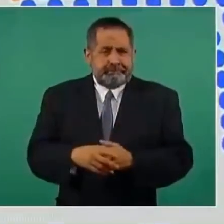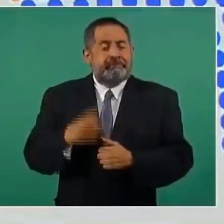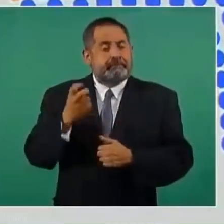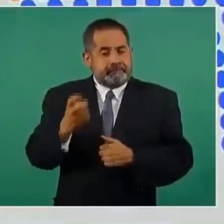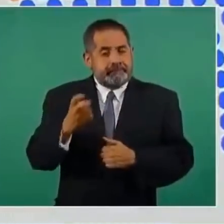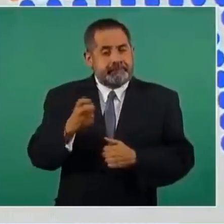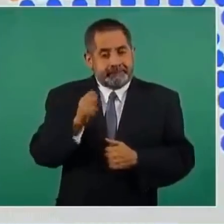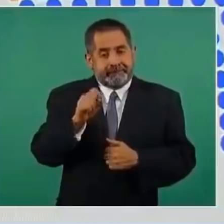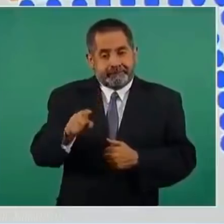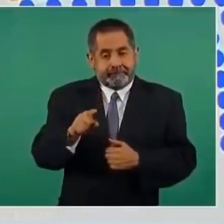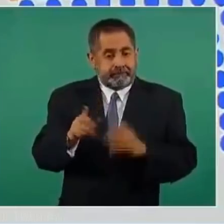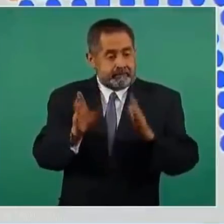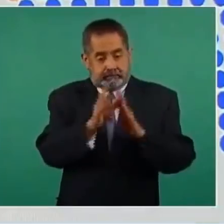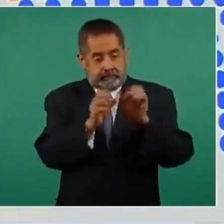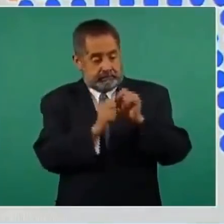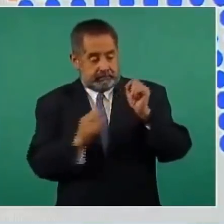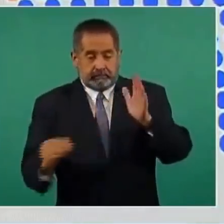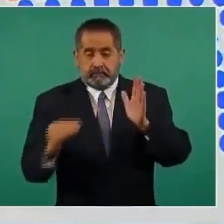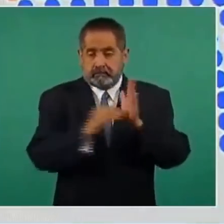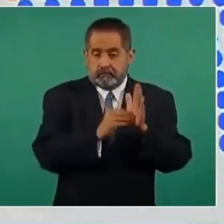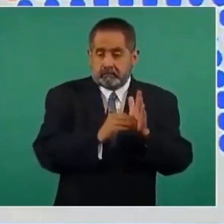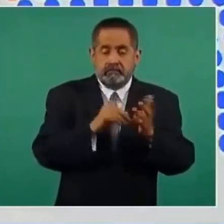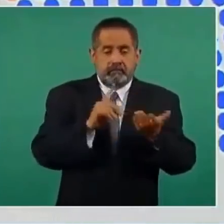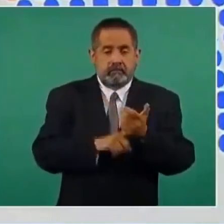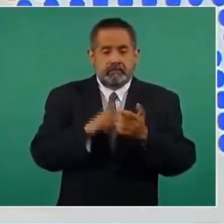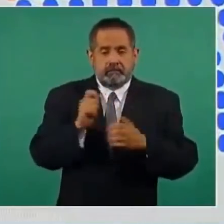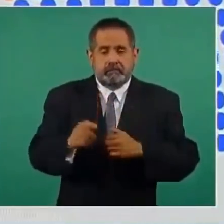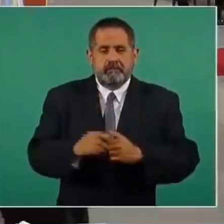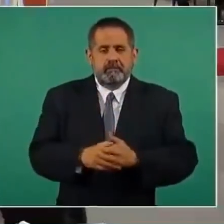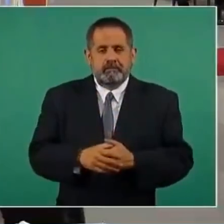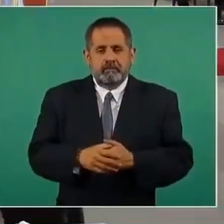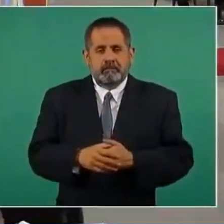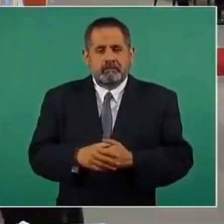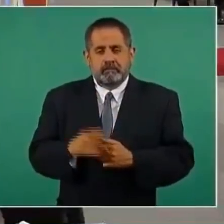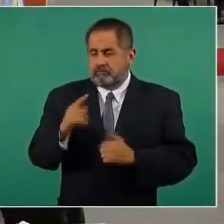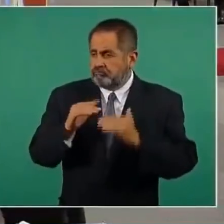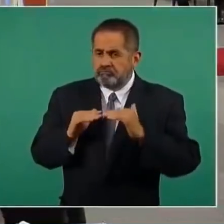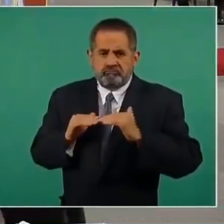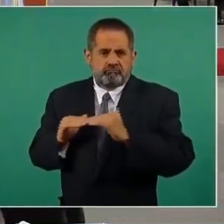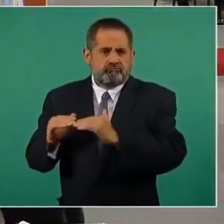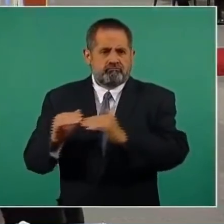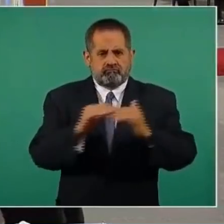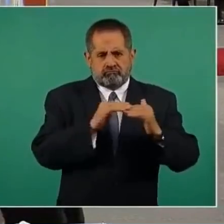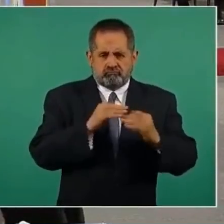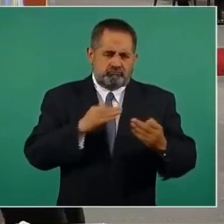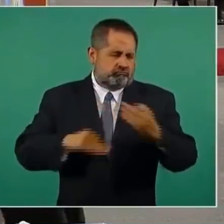Esa reforma a la Constitución fue unánime, todos.